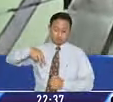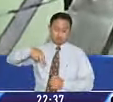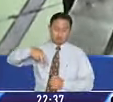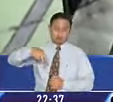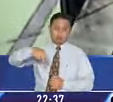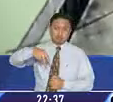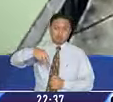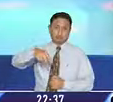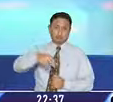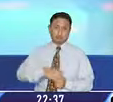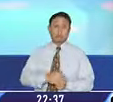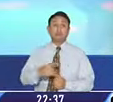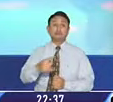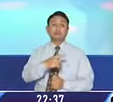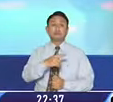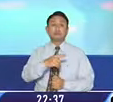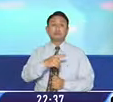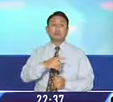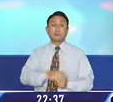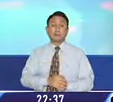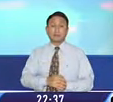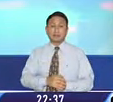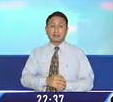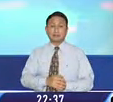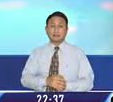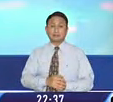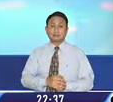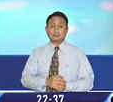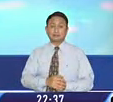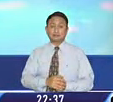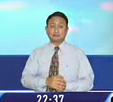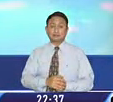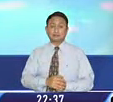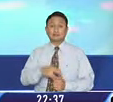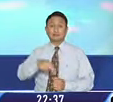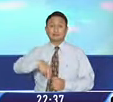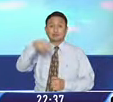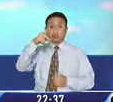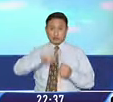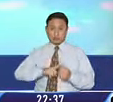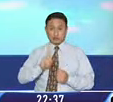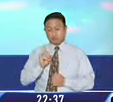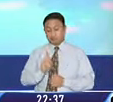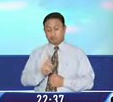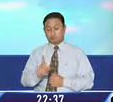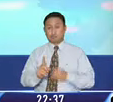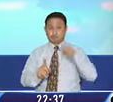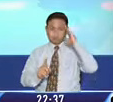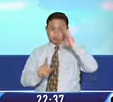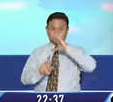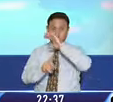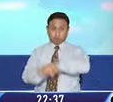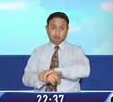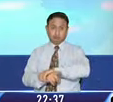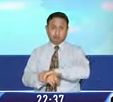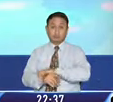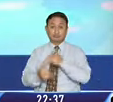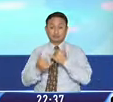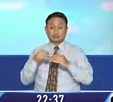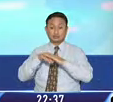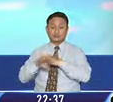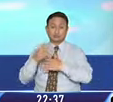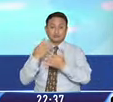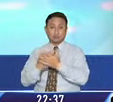Sucre. El sujeto fue detenido cuando andaba por una calle del norte de Quito. Cuenta con prisión preventiva. Está acusado